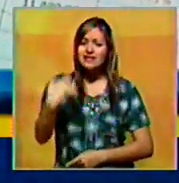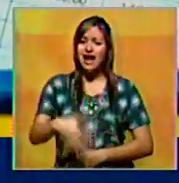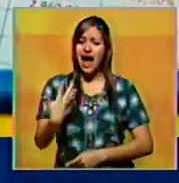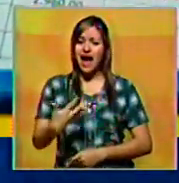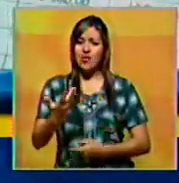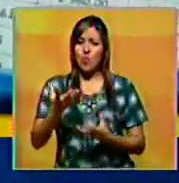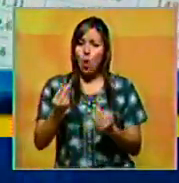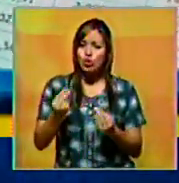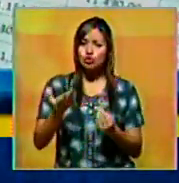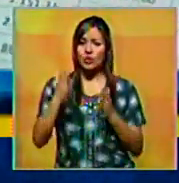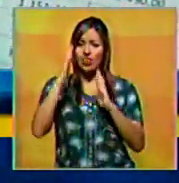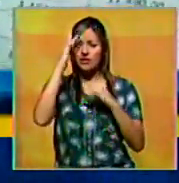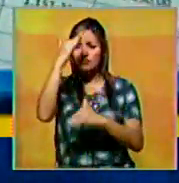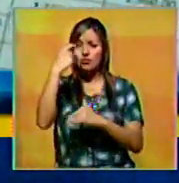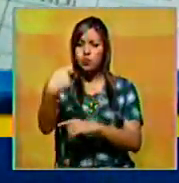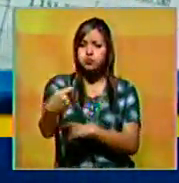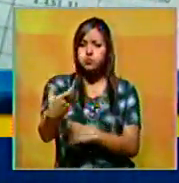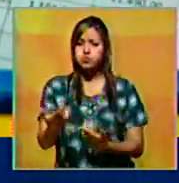de sus servicios.